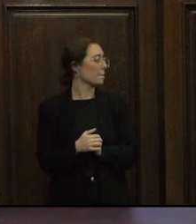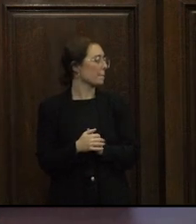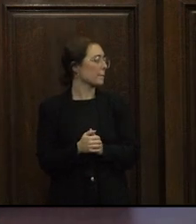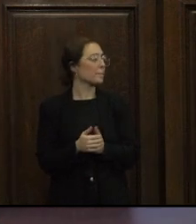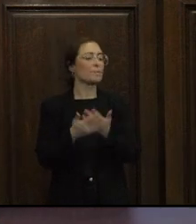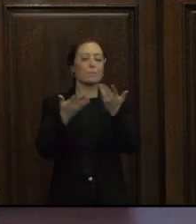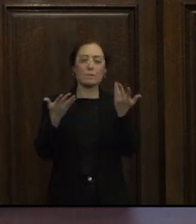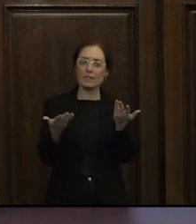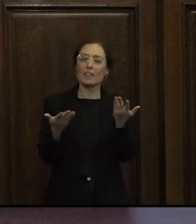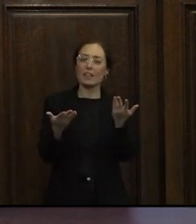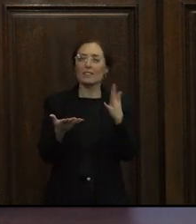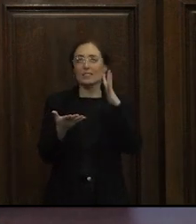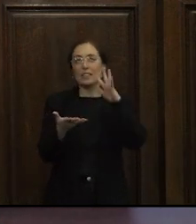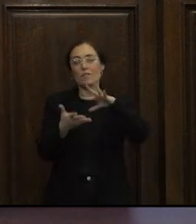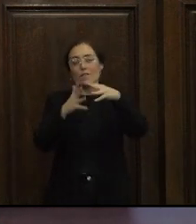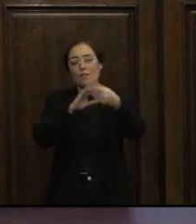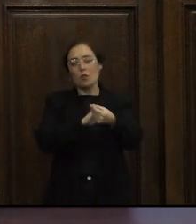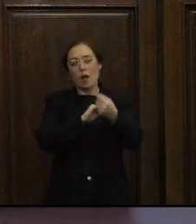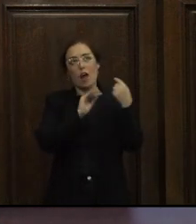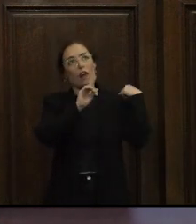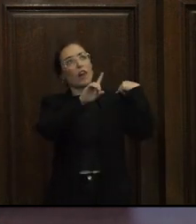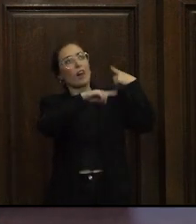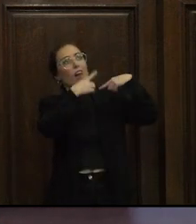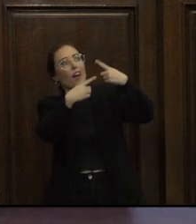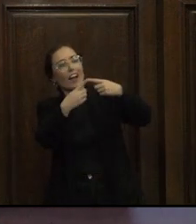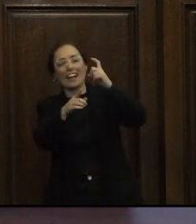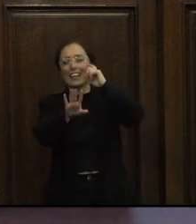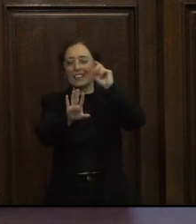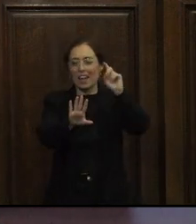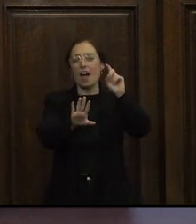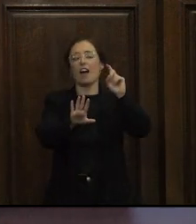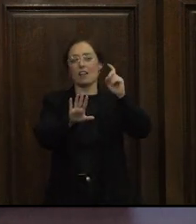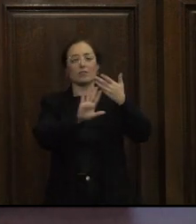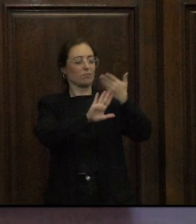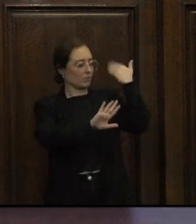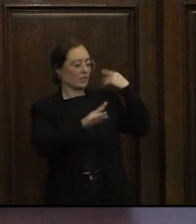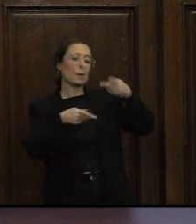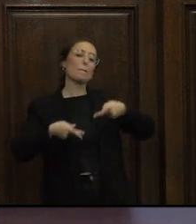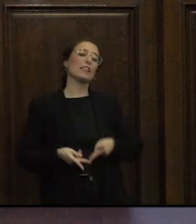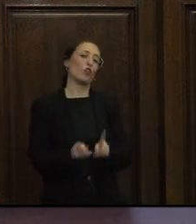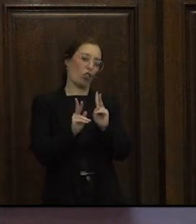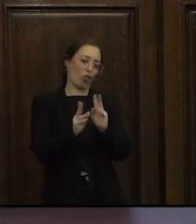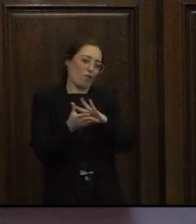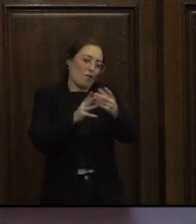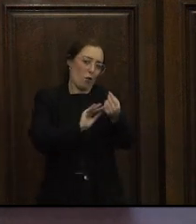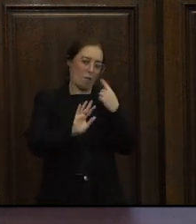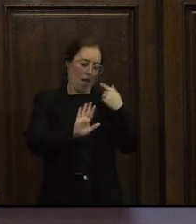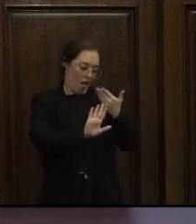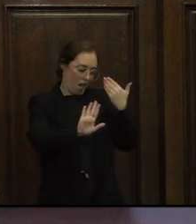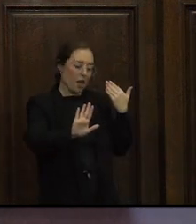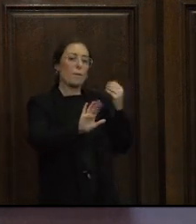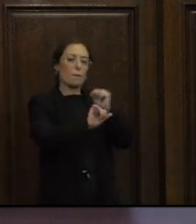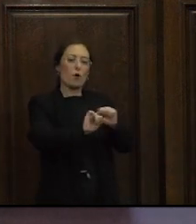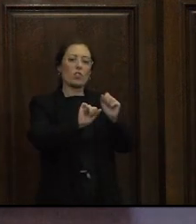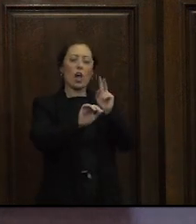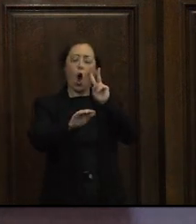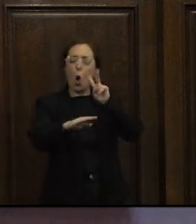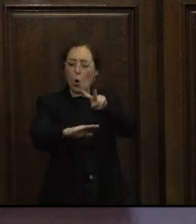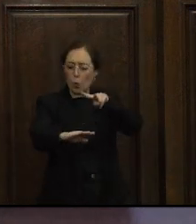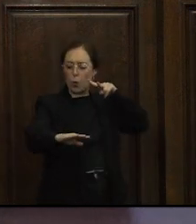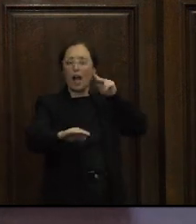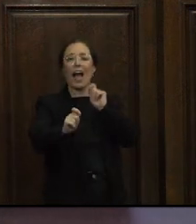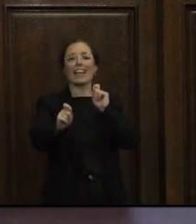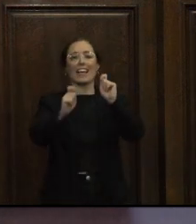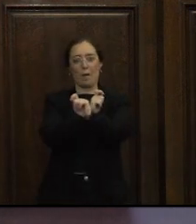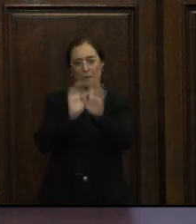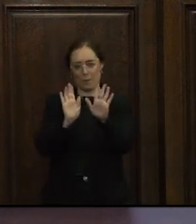esta es la mirada genealógica, digamos así, ¿no? Esta perspectiva teórico-metodológica que... tiende a observar un cambio